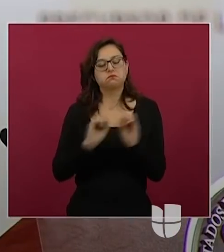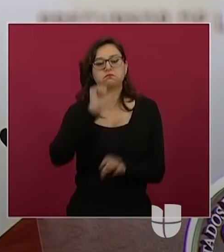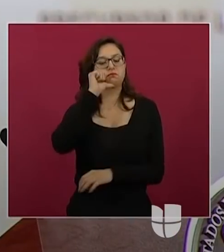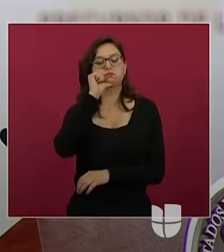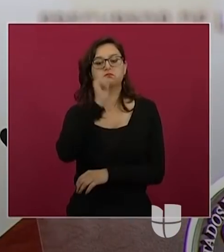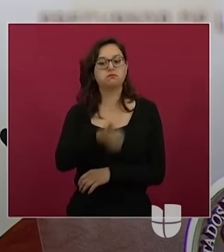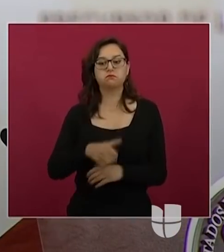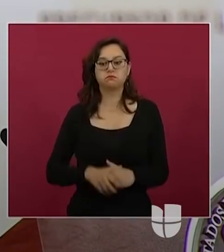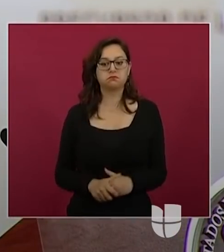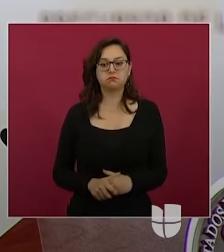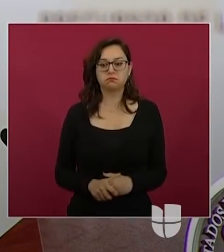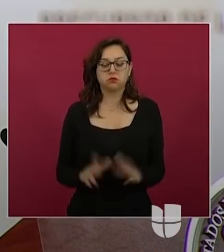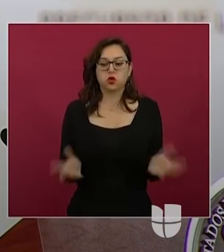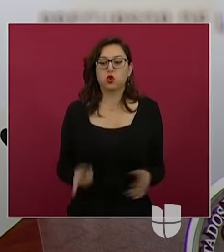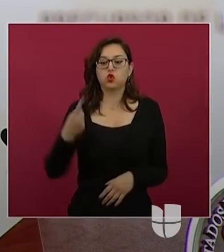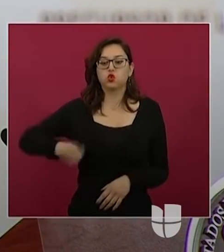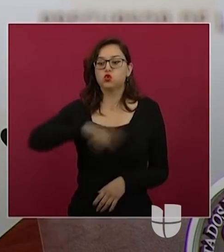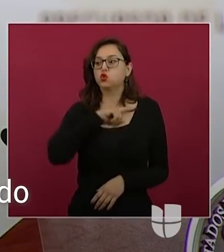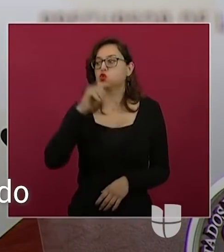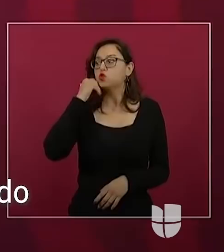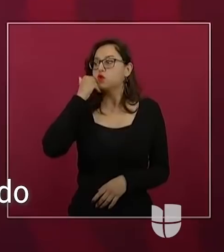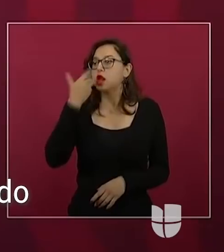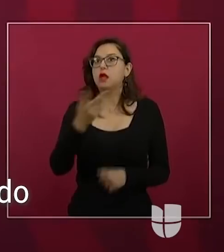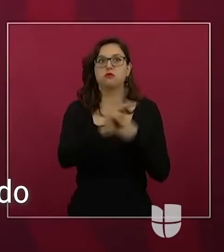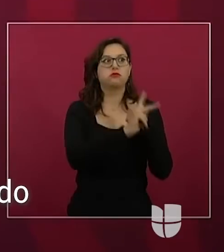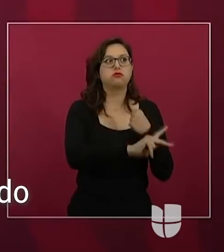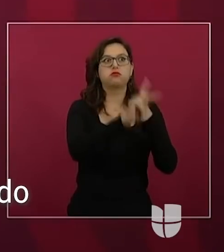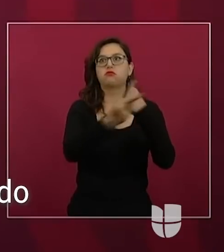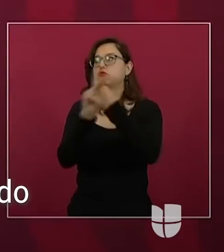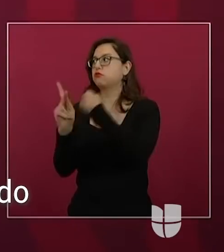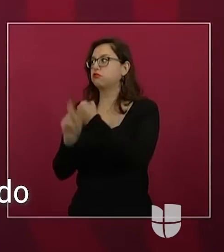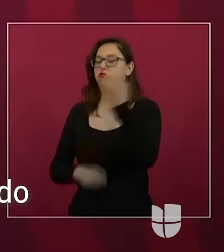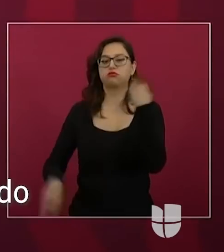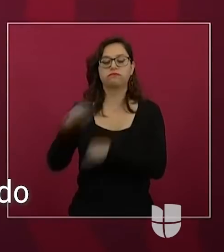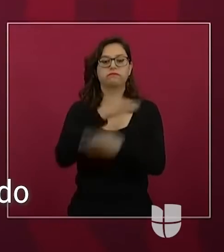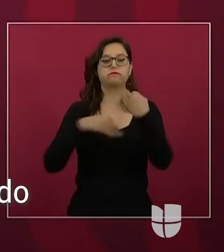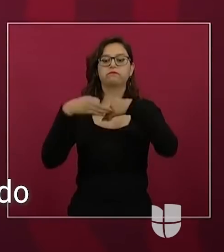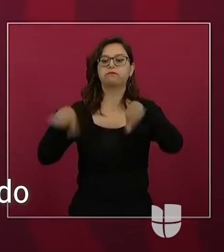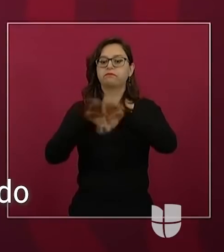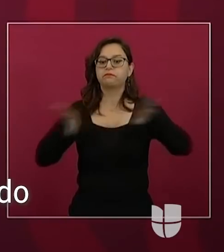porque queremos mantener buenas relaciones con todos los gobiernos del mundo